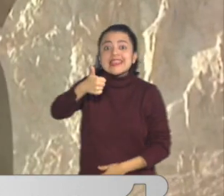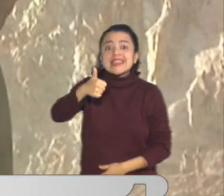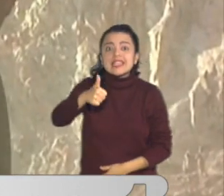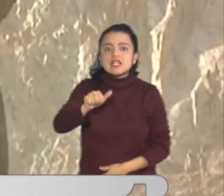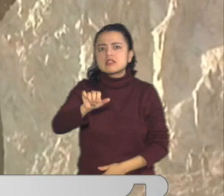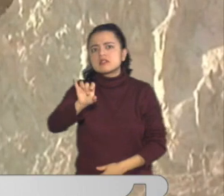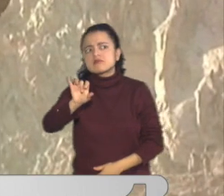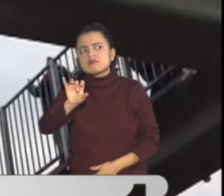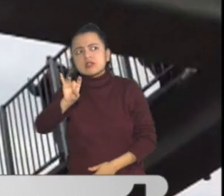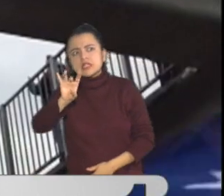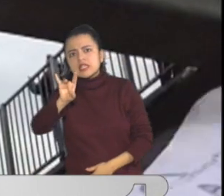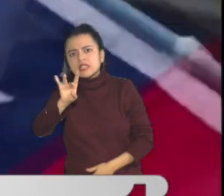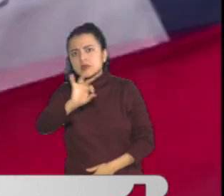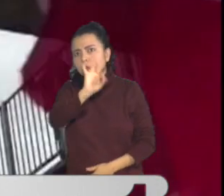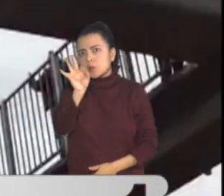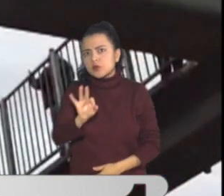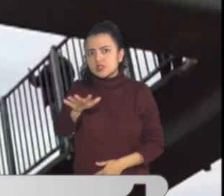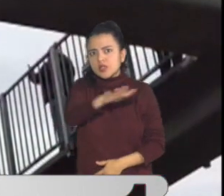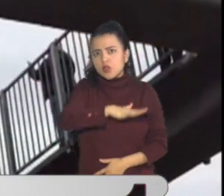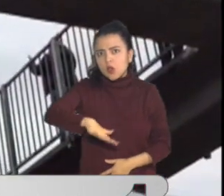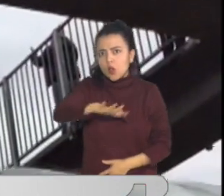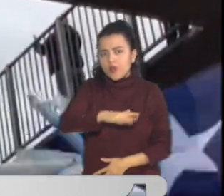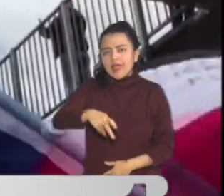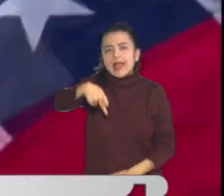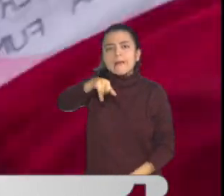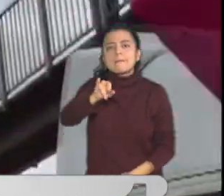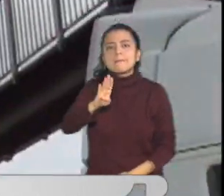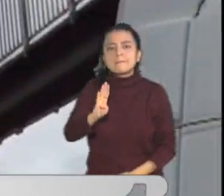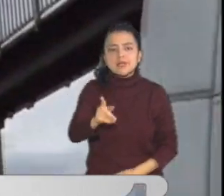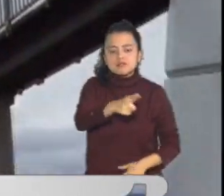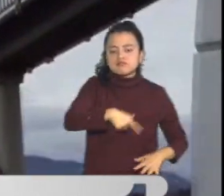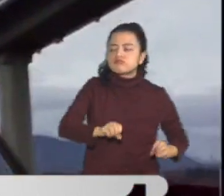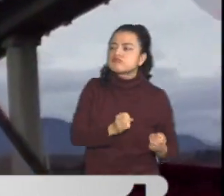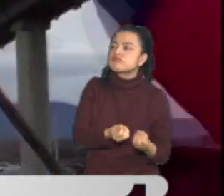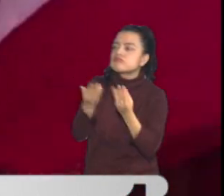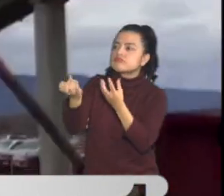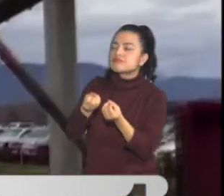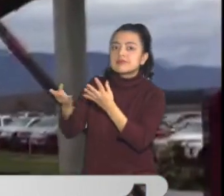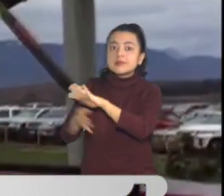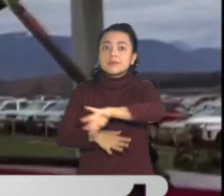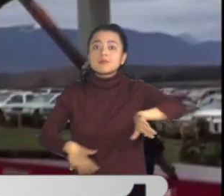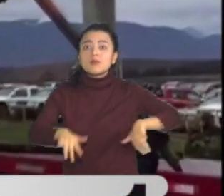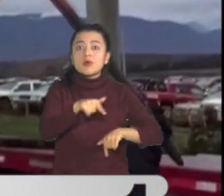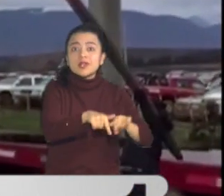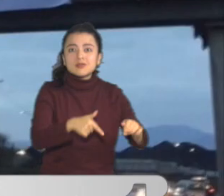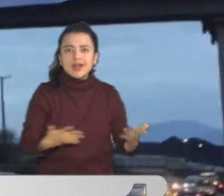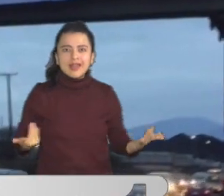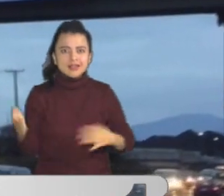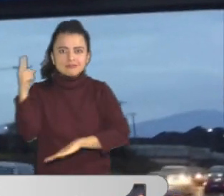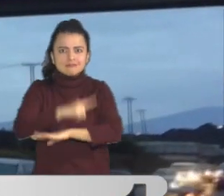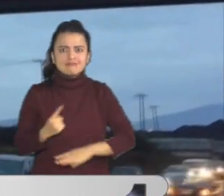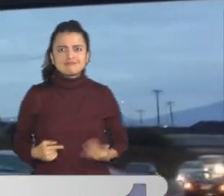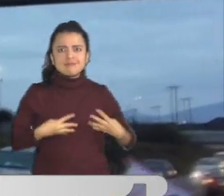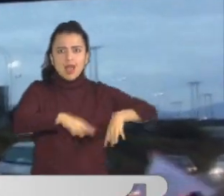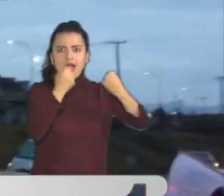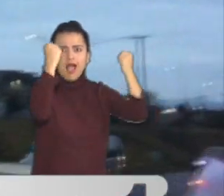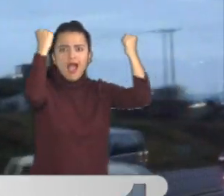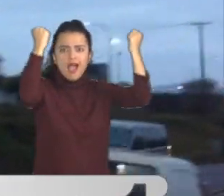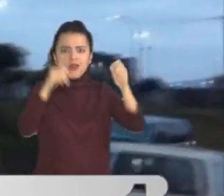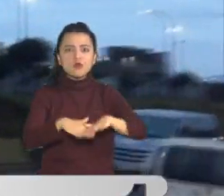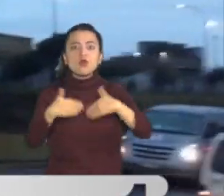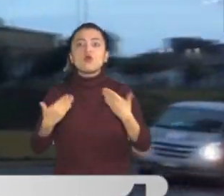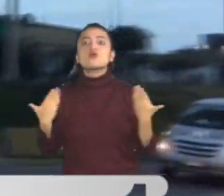de su PIB. Son alrededor de 18 los trabajadores retenidos por las autoridades en el primer día de huelga, pero que